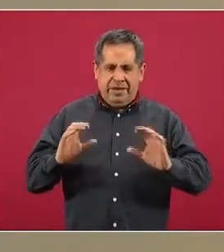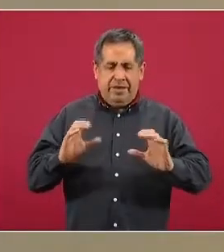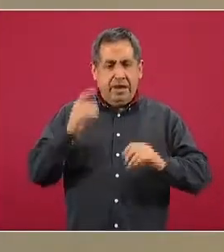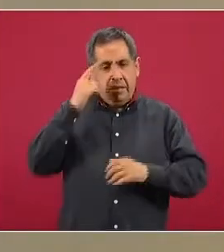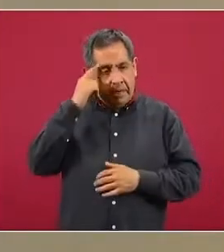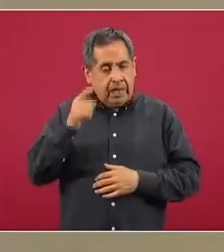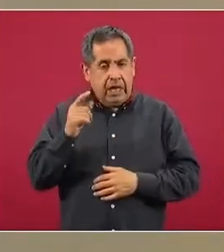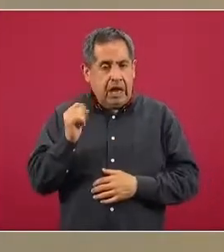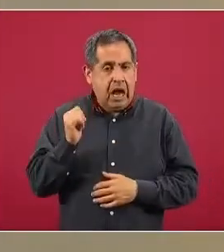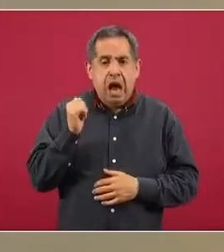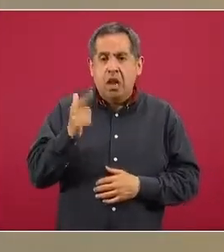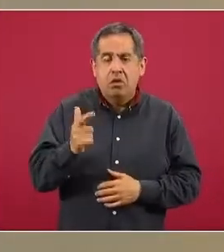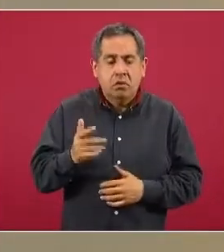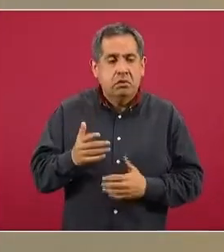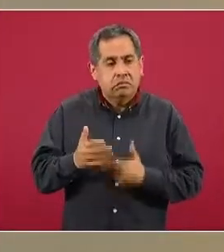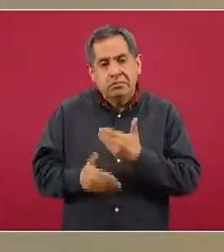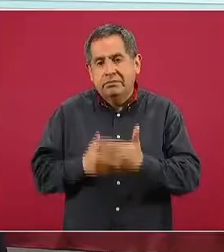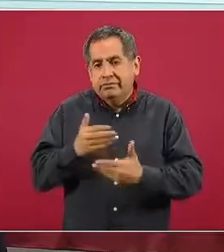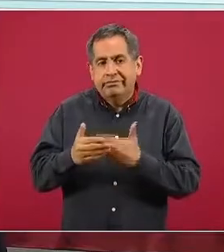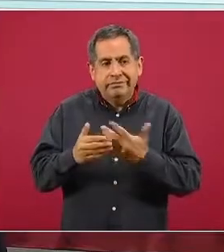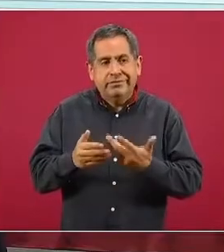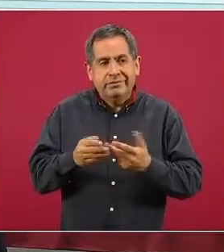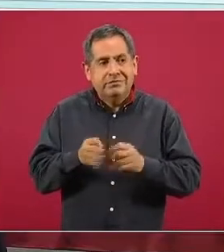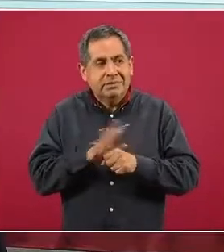enfrentar el reto de que está aumentando la epidemia.